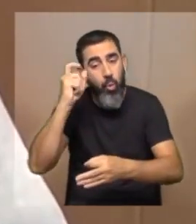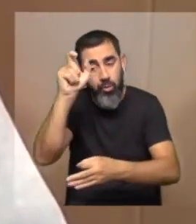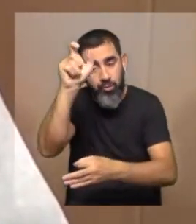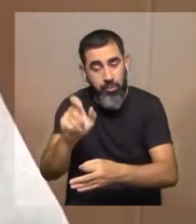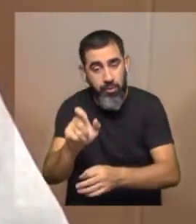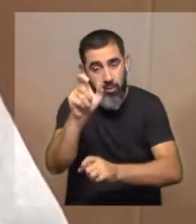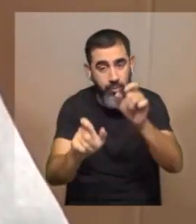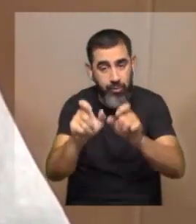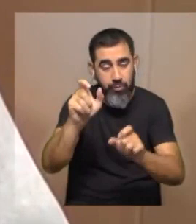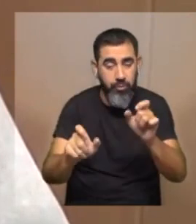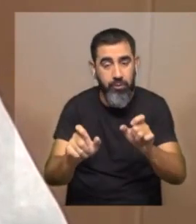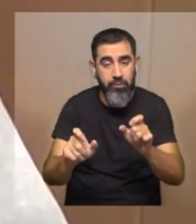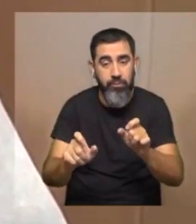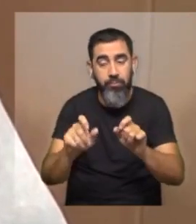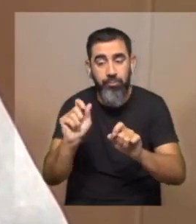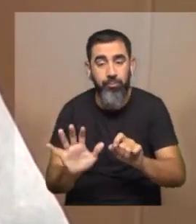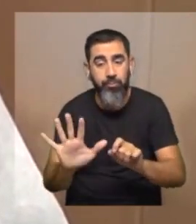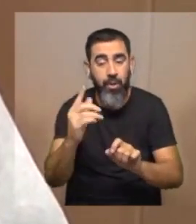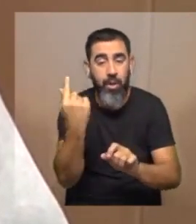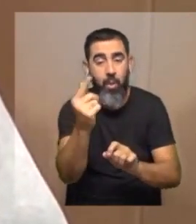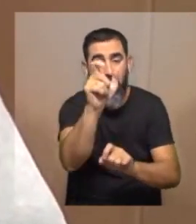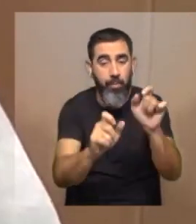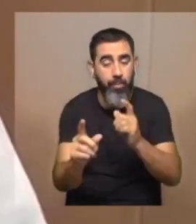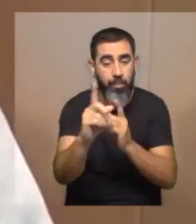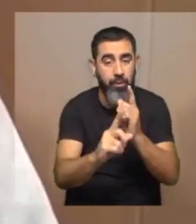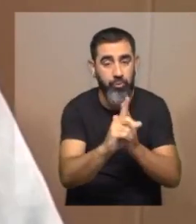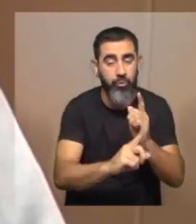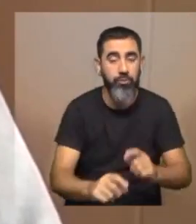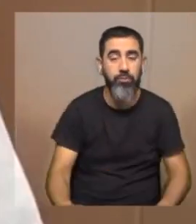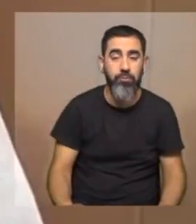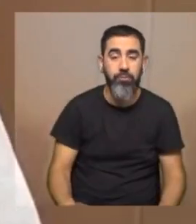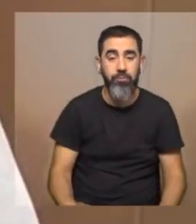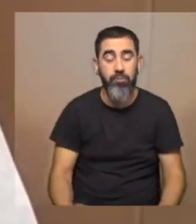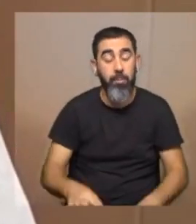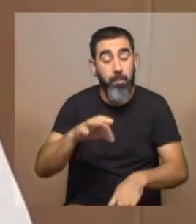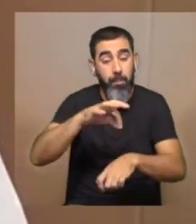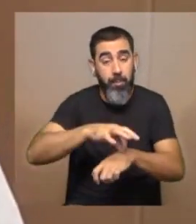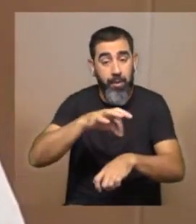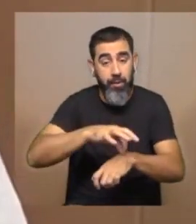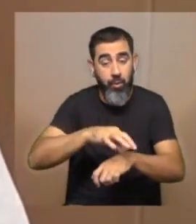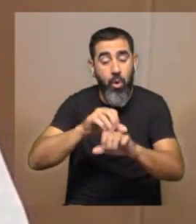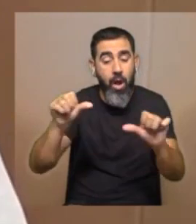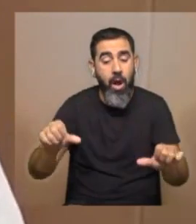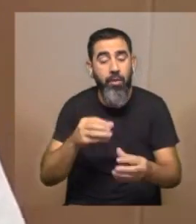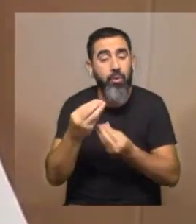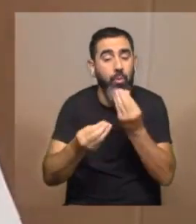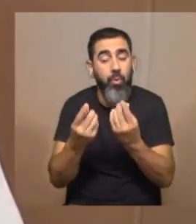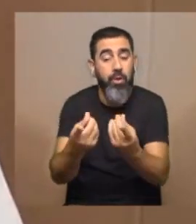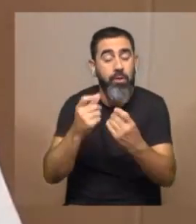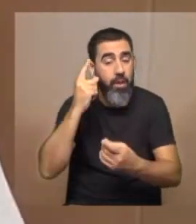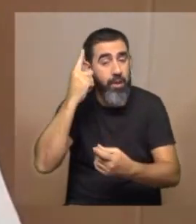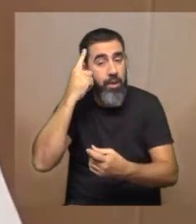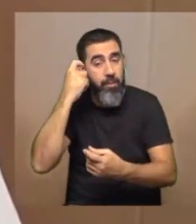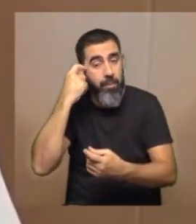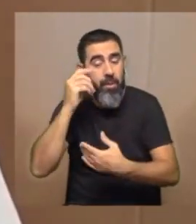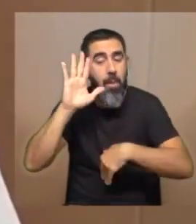personas, atendiendo las características del paciente que consulta, etc. El médico, para poder llevar eso adelante, requiere experiencia.